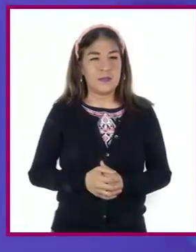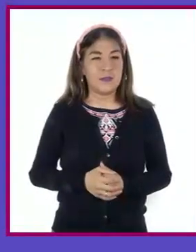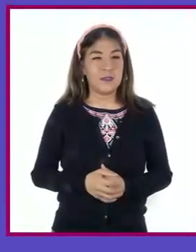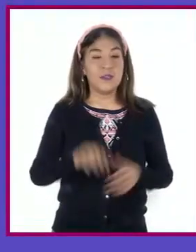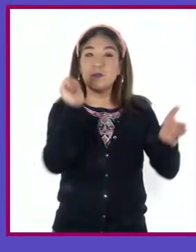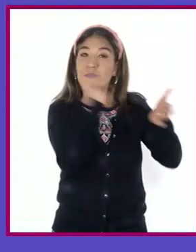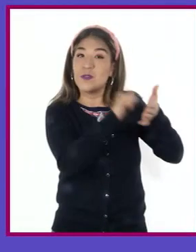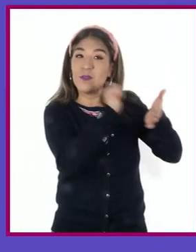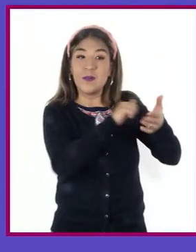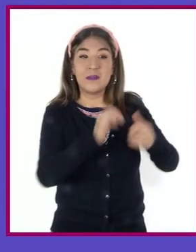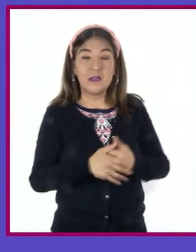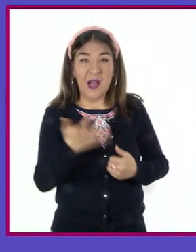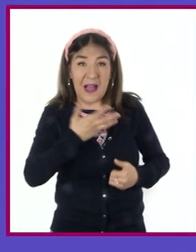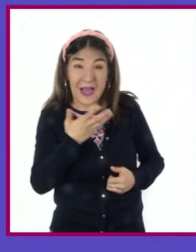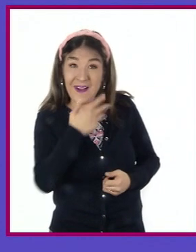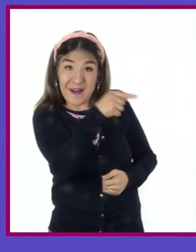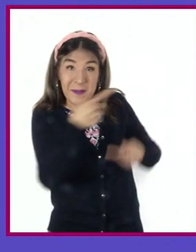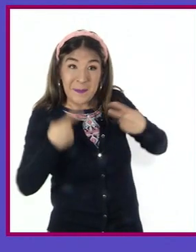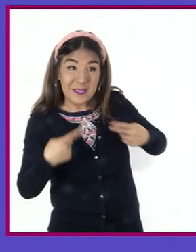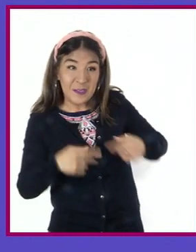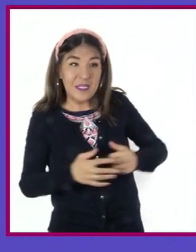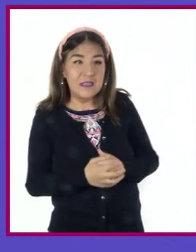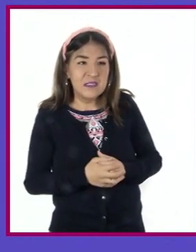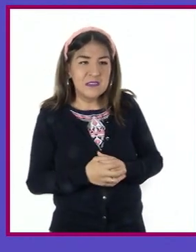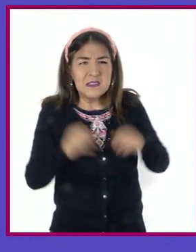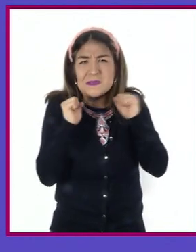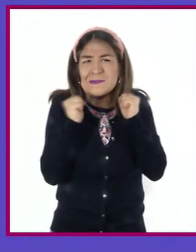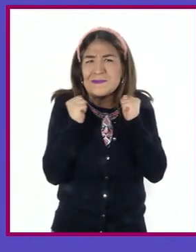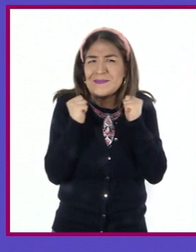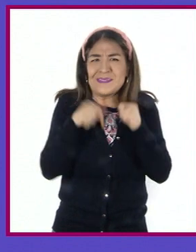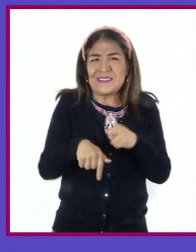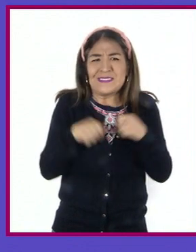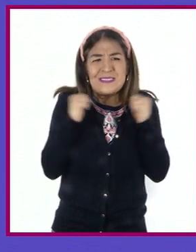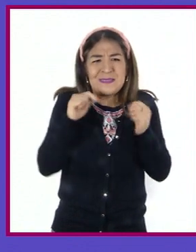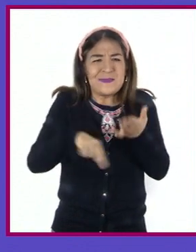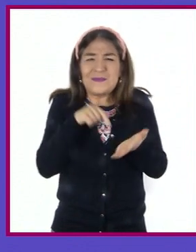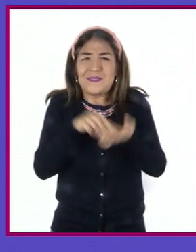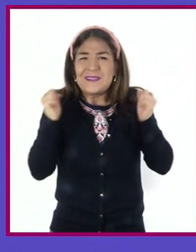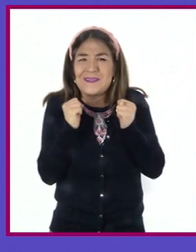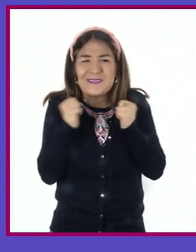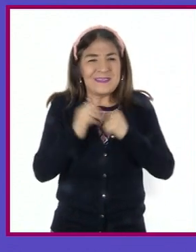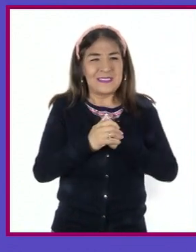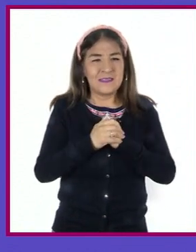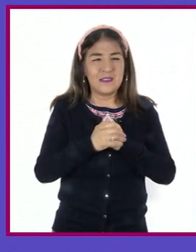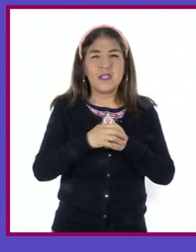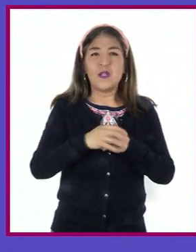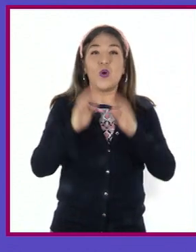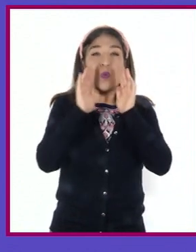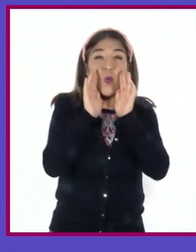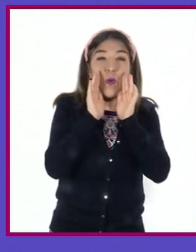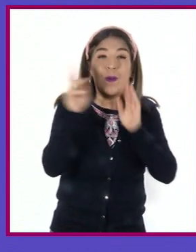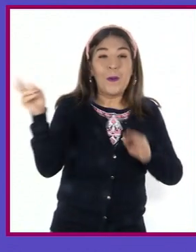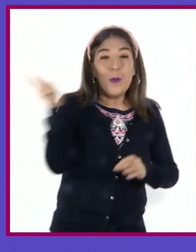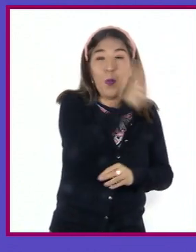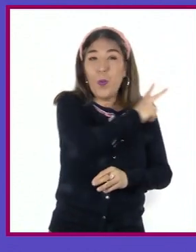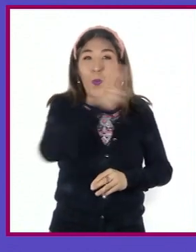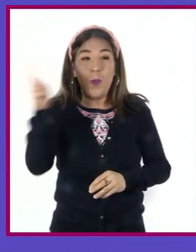Ya veo. Aquí se pone una característica humana a los lagartos, pero ¿acaso no